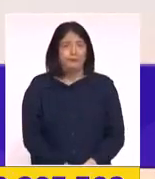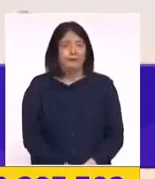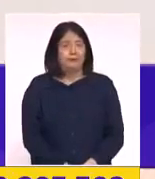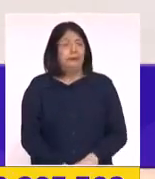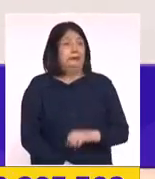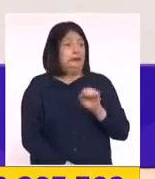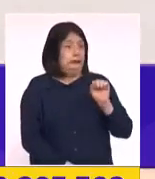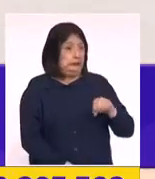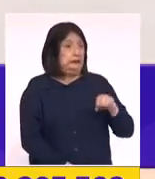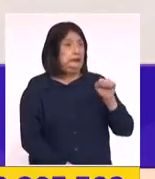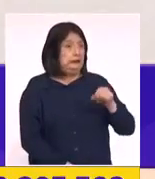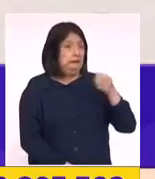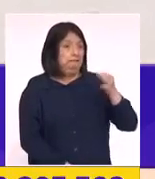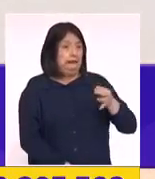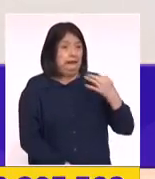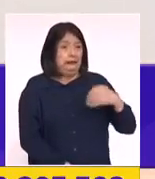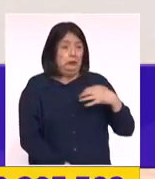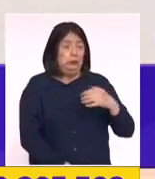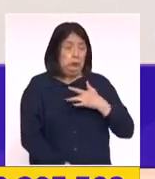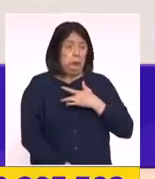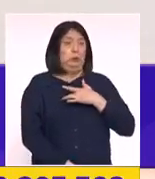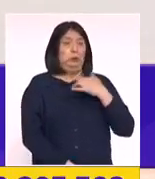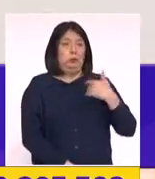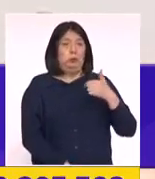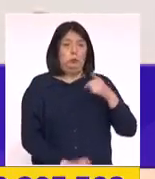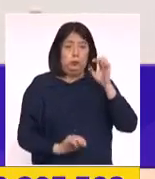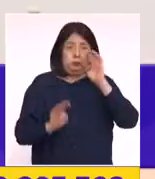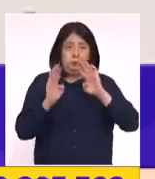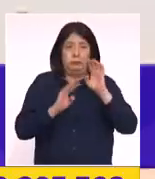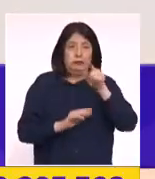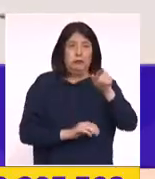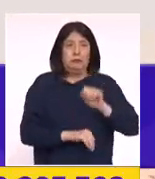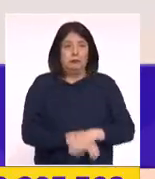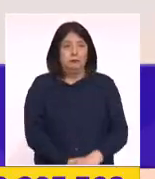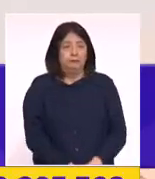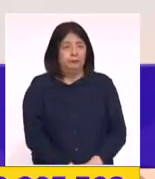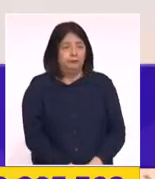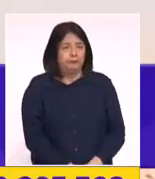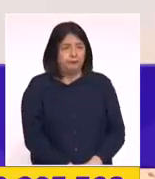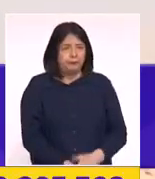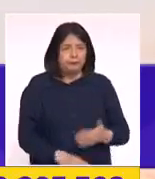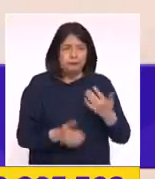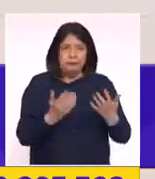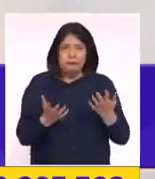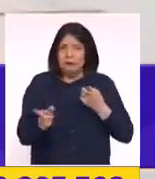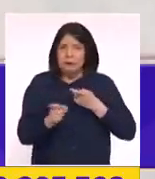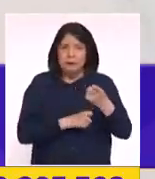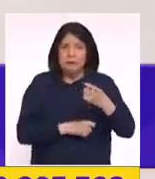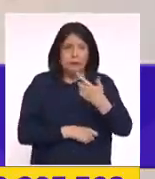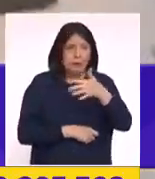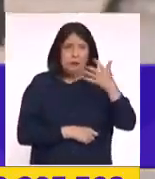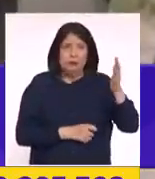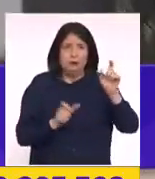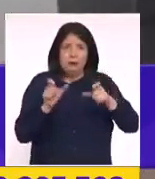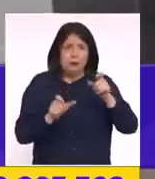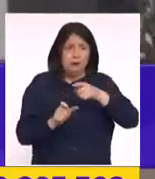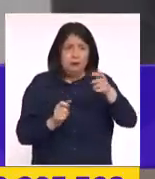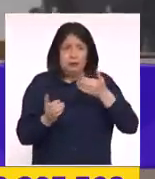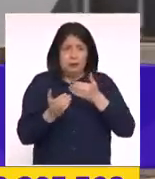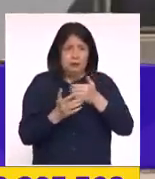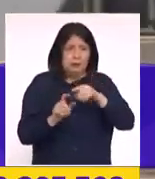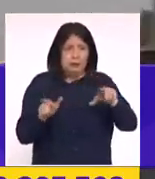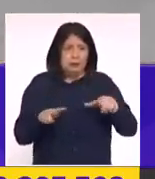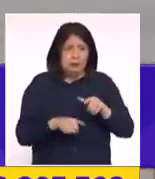Sí, Santiago, de verdad que son imágenes que nos preocupan. Que igual podrían herir a cualquier persona que se encuentre